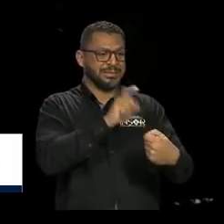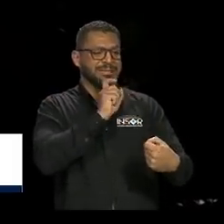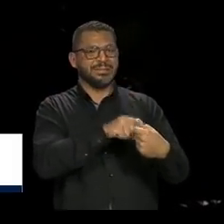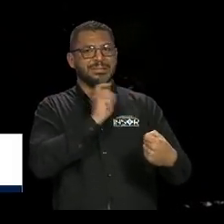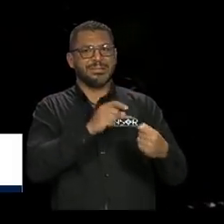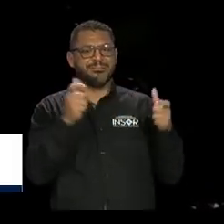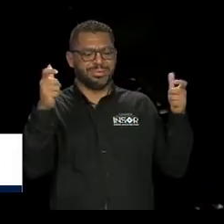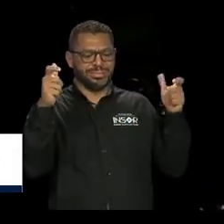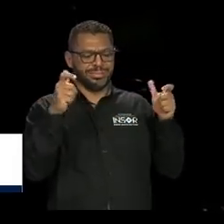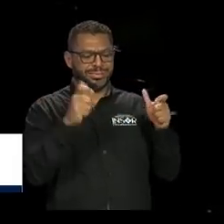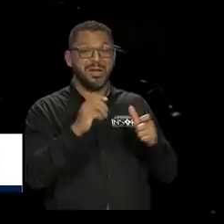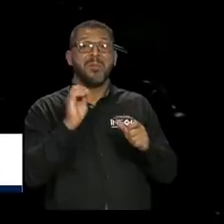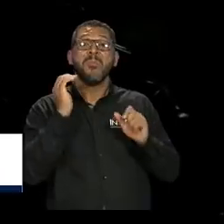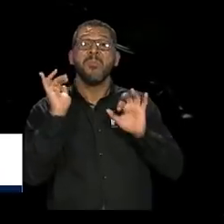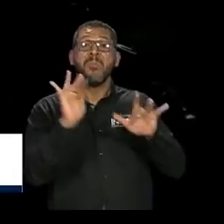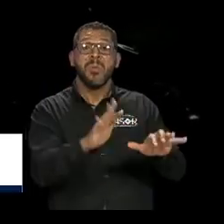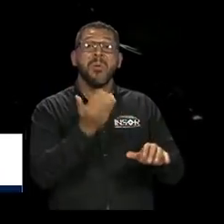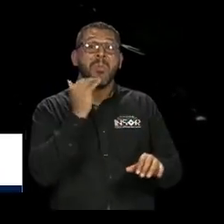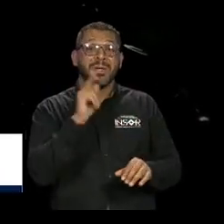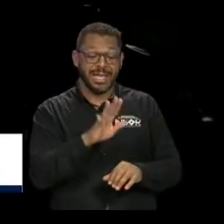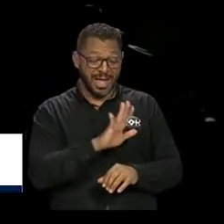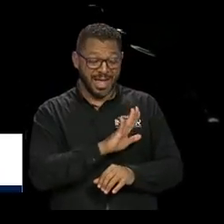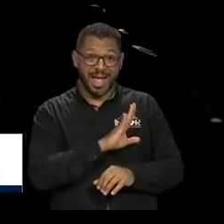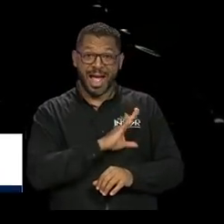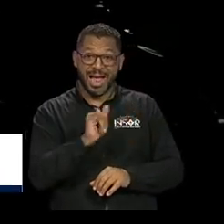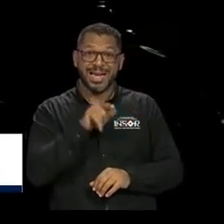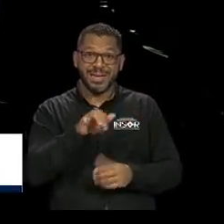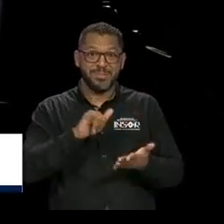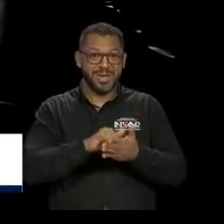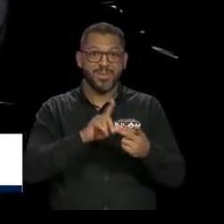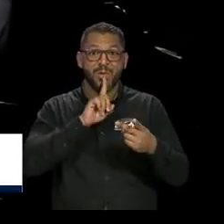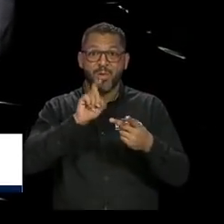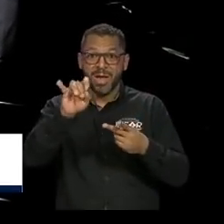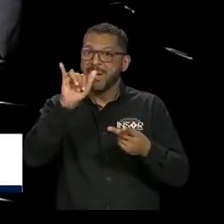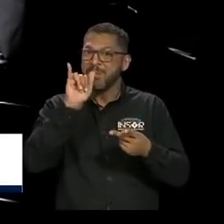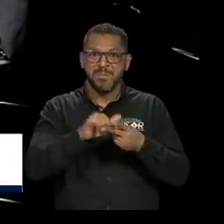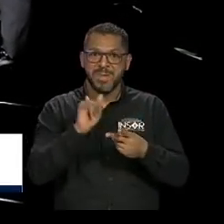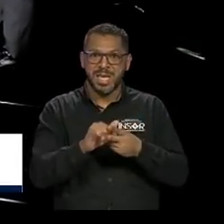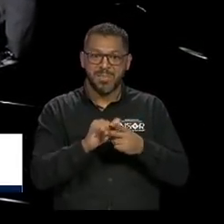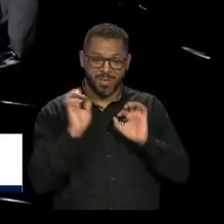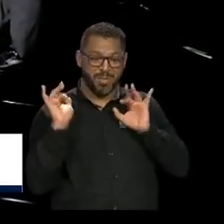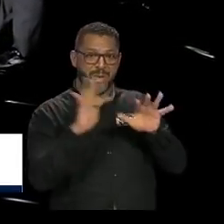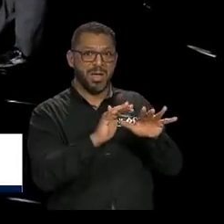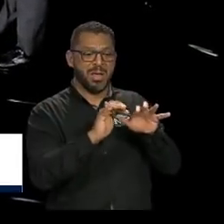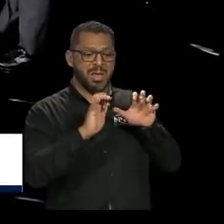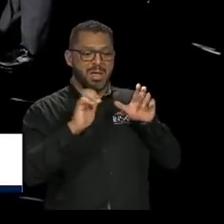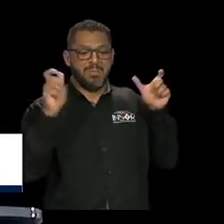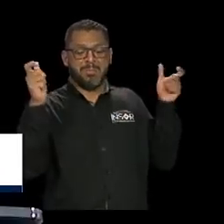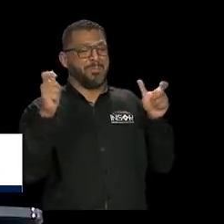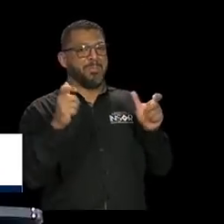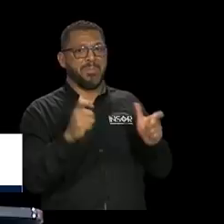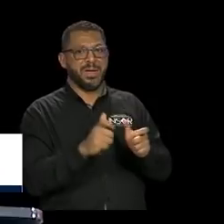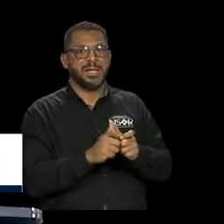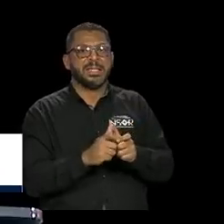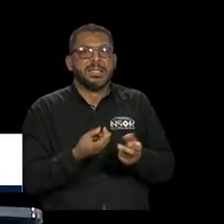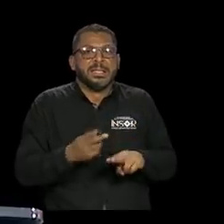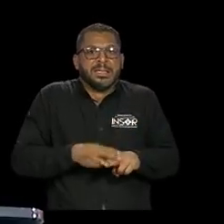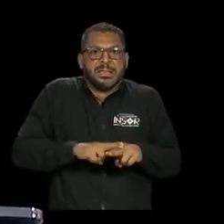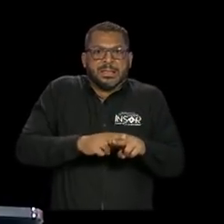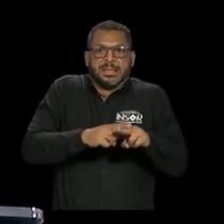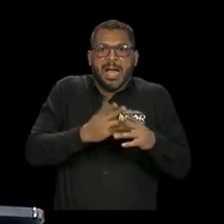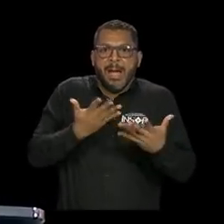crisis de cali esa es la crisis de bucaramanga y en esa medida entran a un mundo insostenible